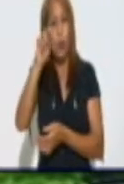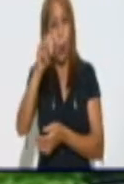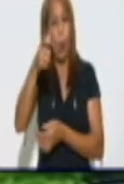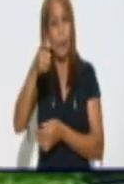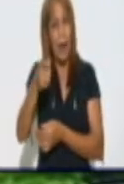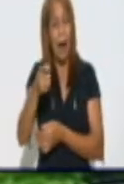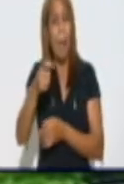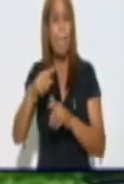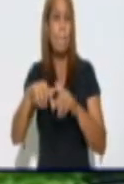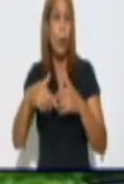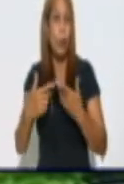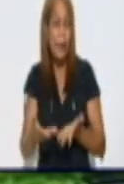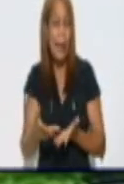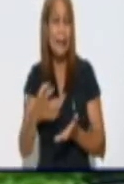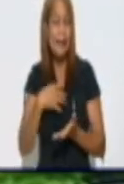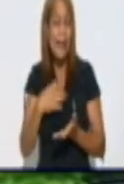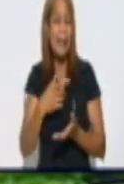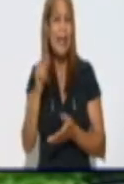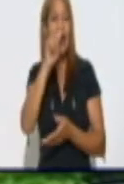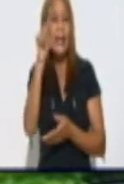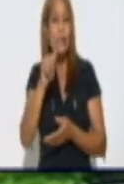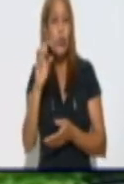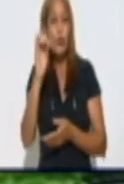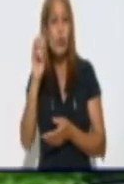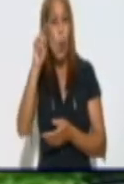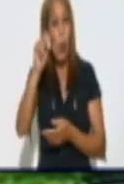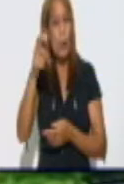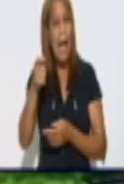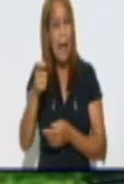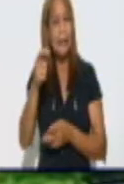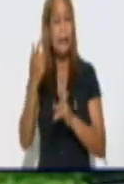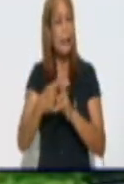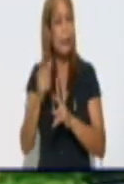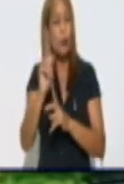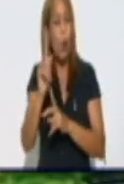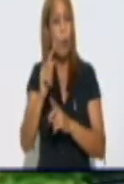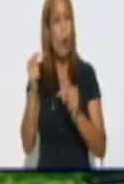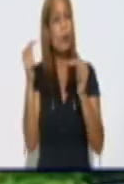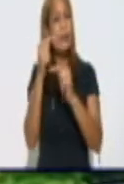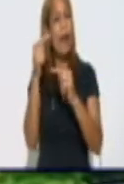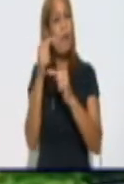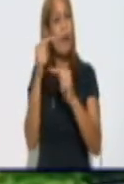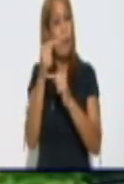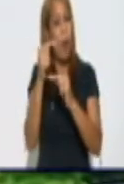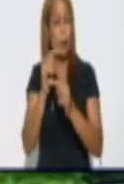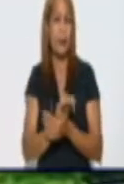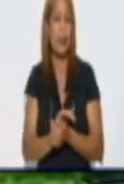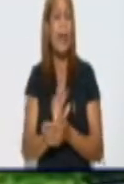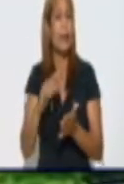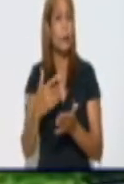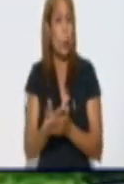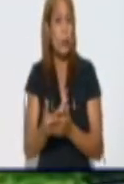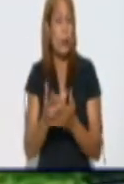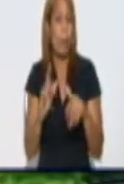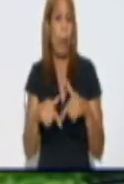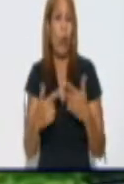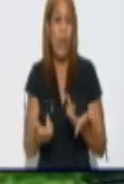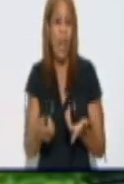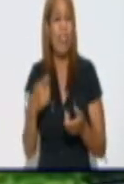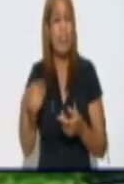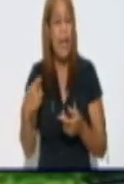no por transfer móvil cuando hoy la experiencia y ha sido aceptada